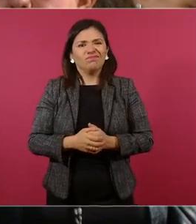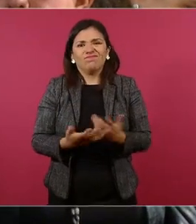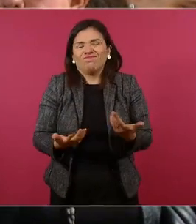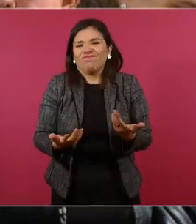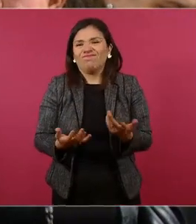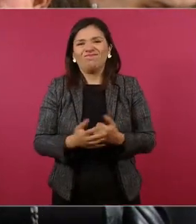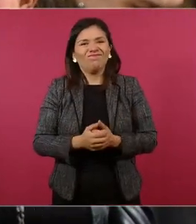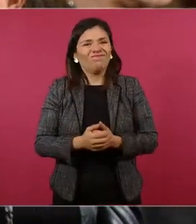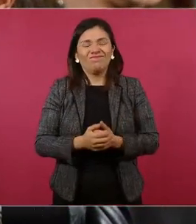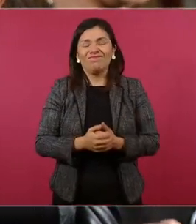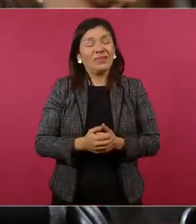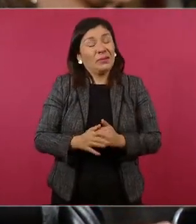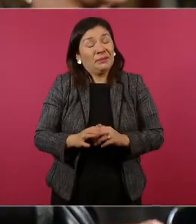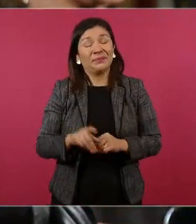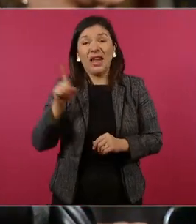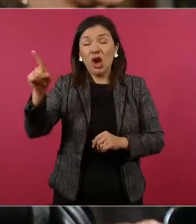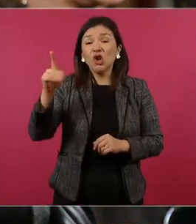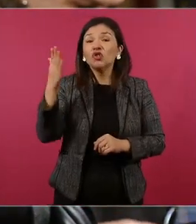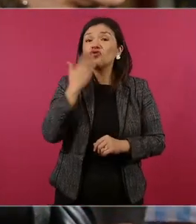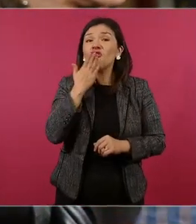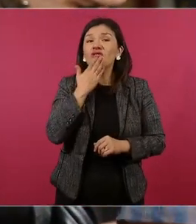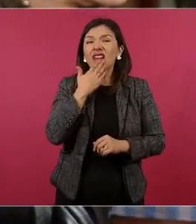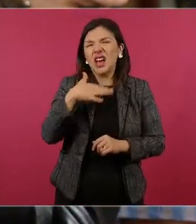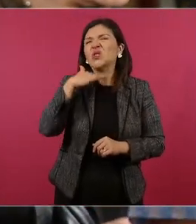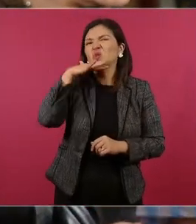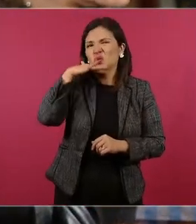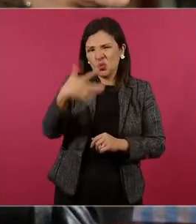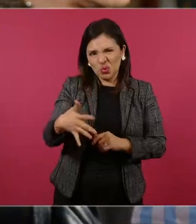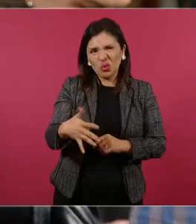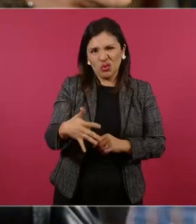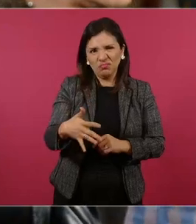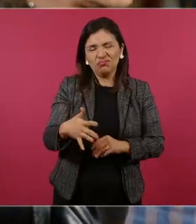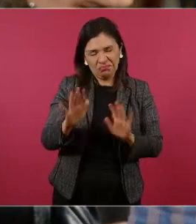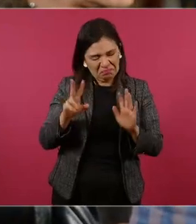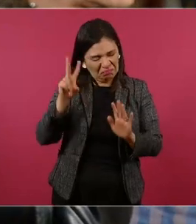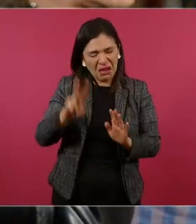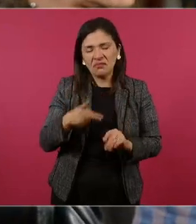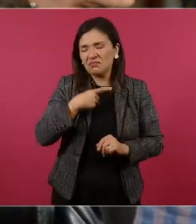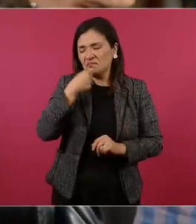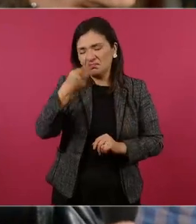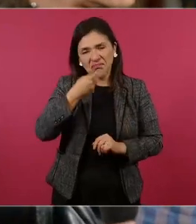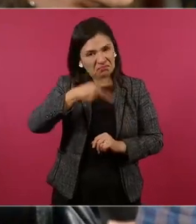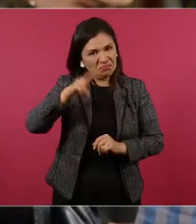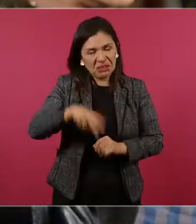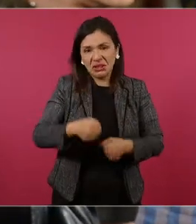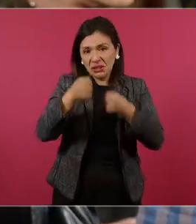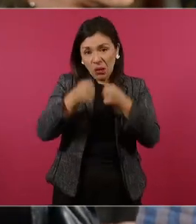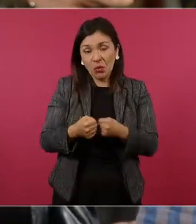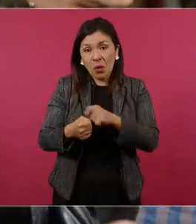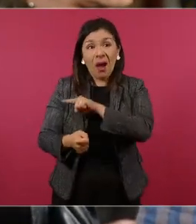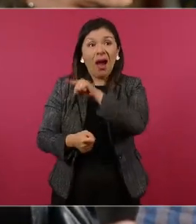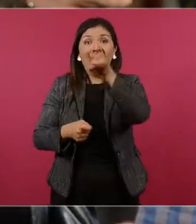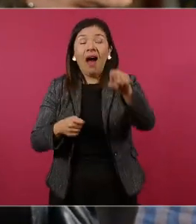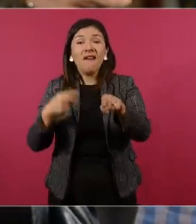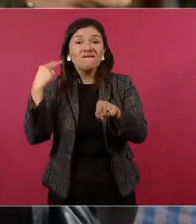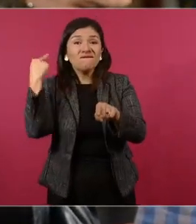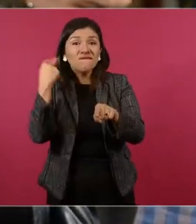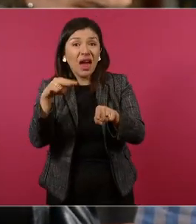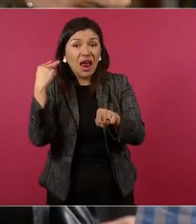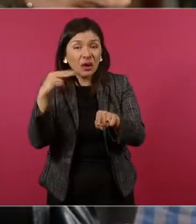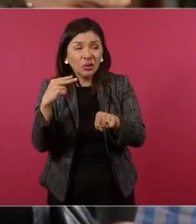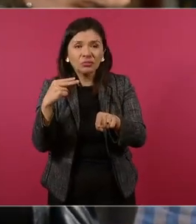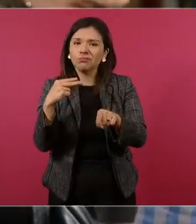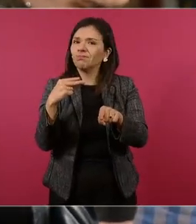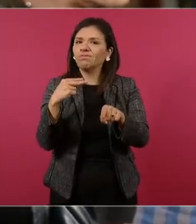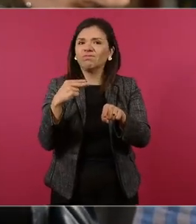bueno la de Sonora es un cochinero esa la puedo decir firmemente pero la de Veracruz lo que dicen